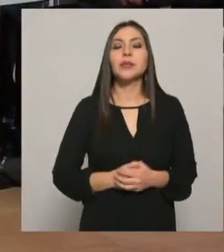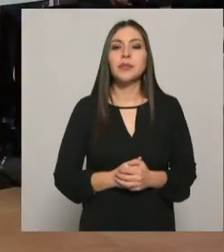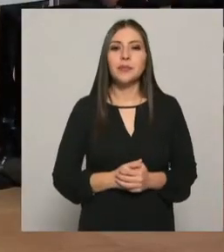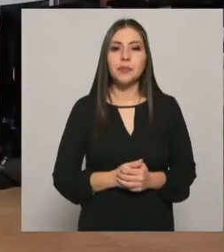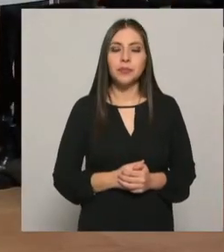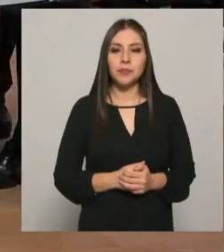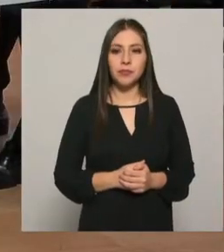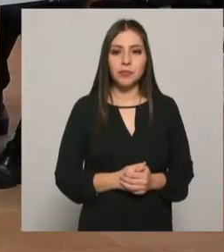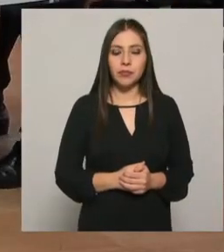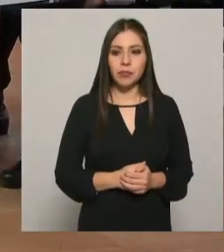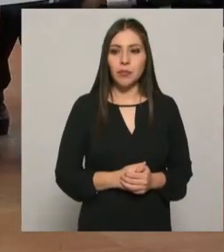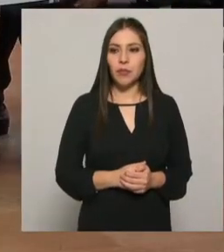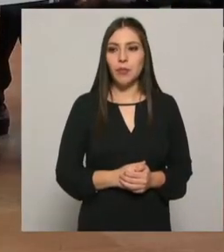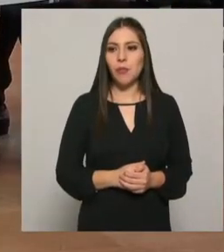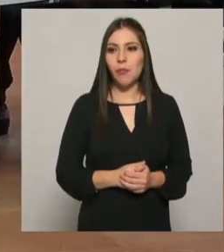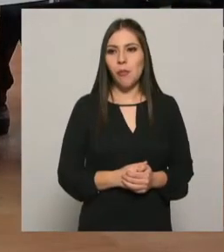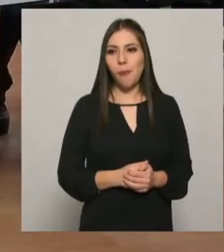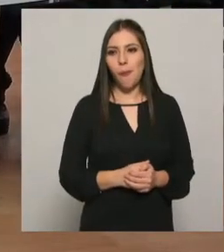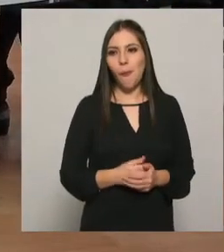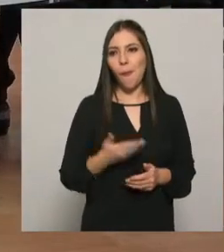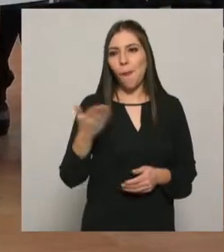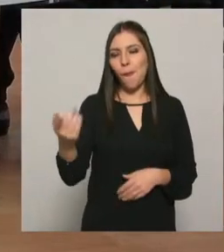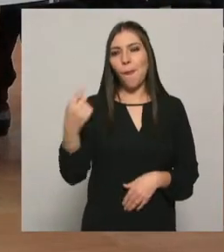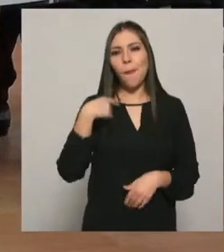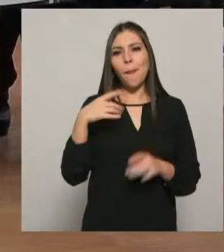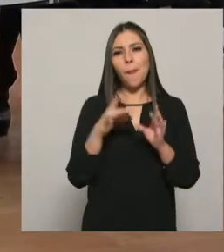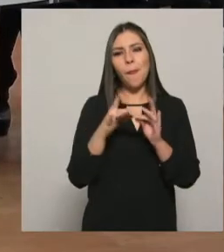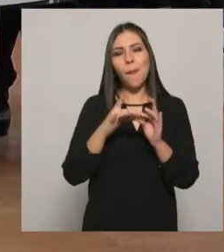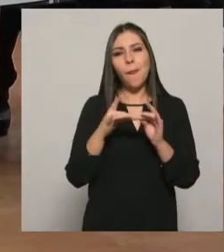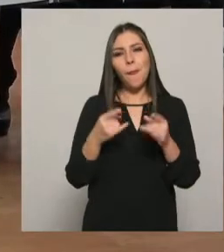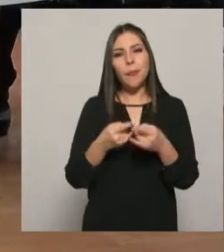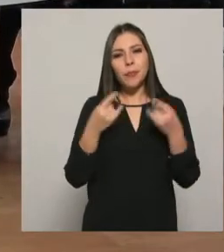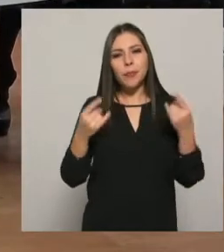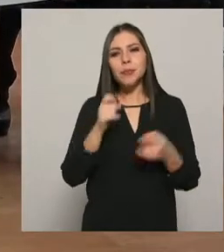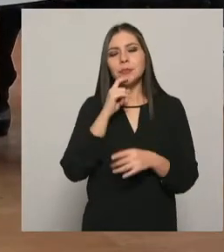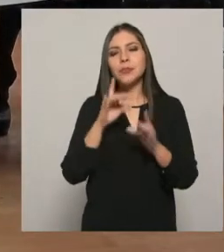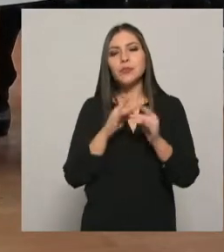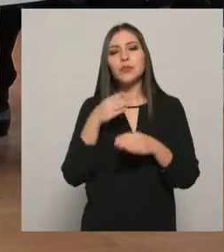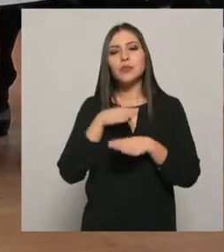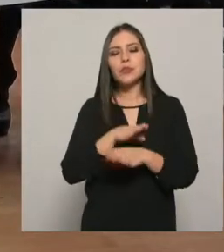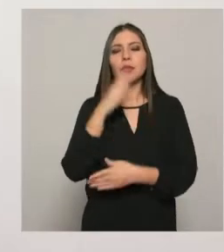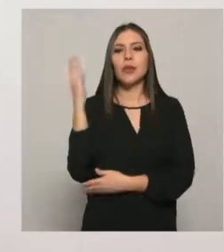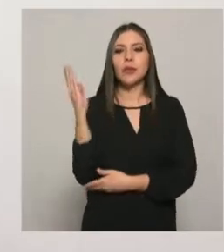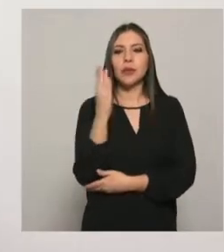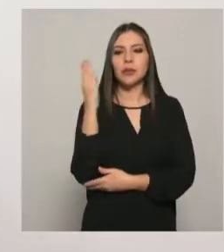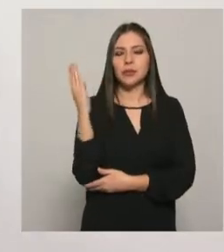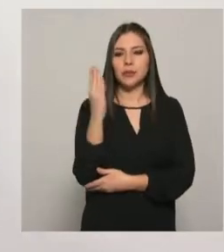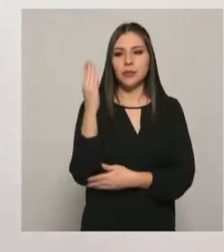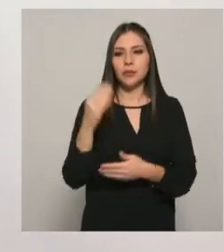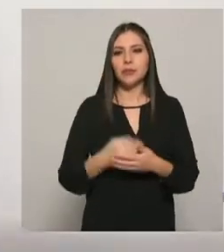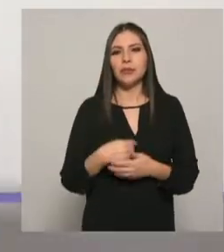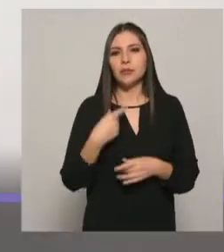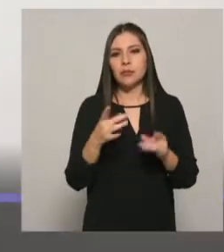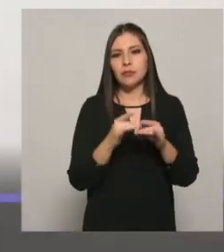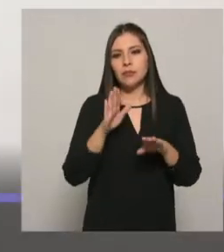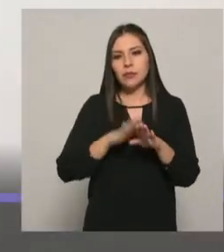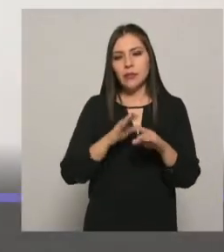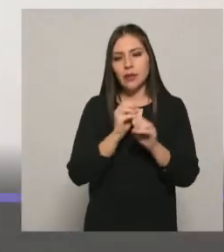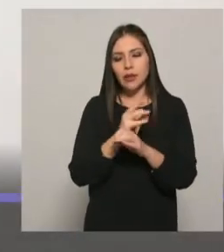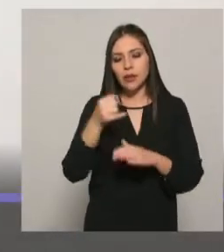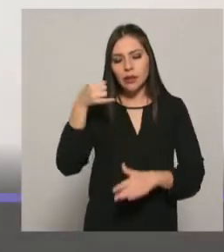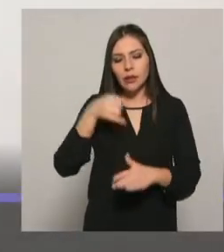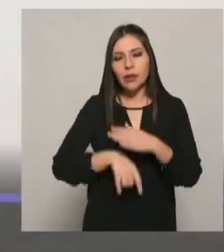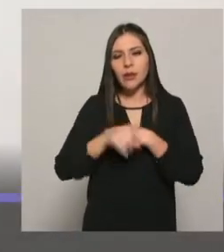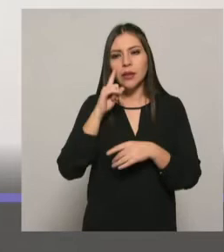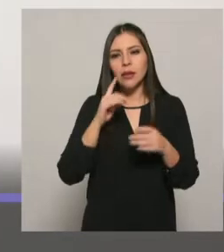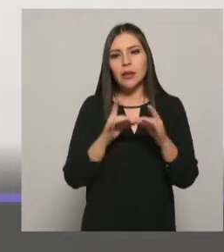cronista también, ¿qué nos puede decir de Milpalta? Bueno, yo quiero ahondar un poco más en lo que dice mi compañera cronista de